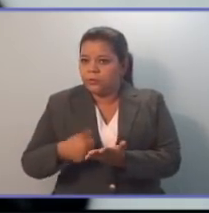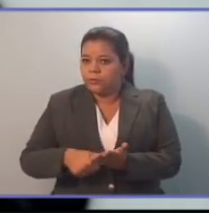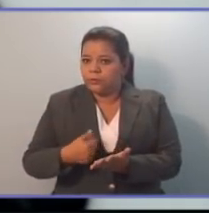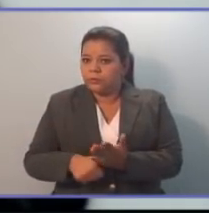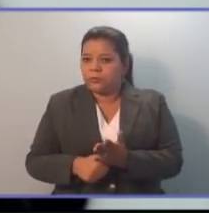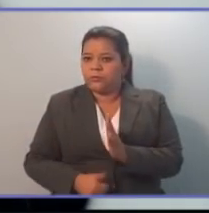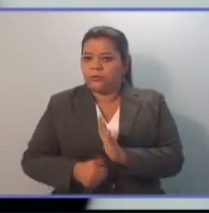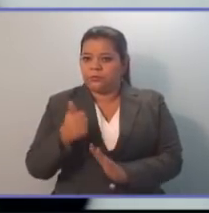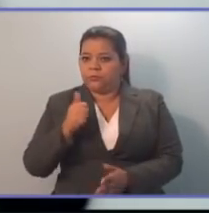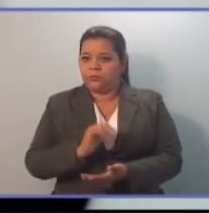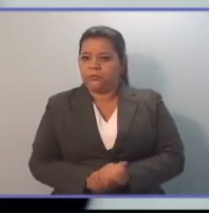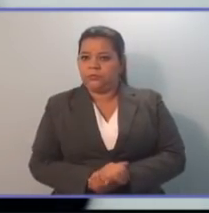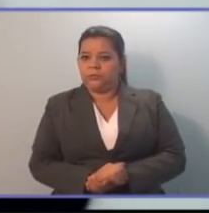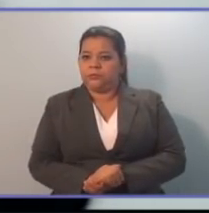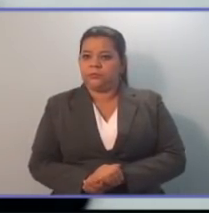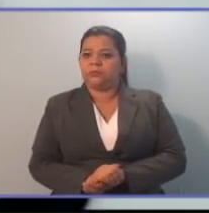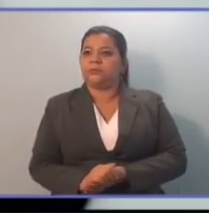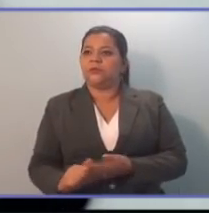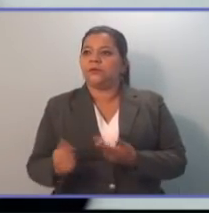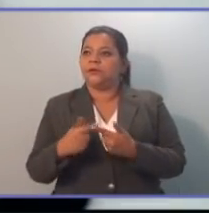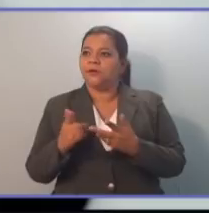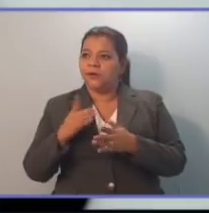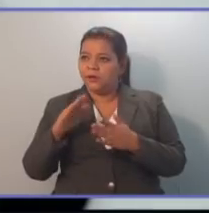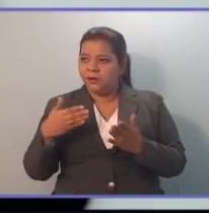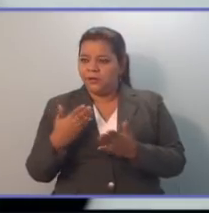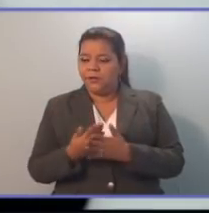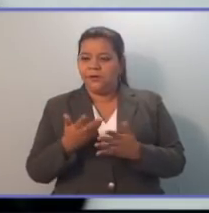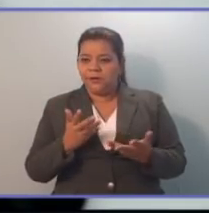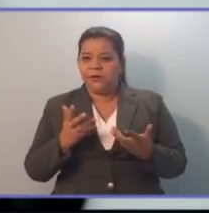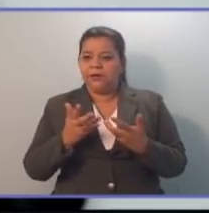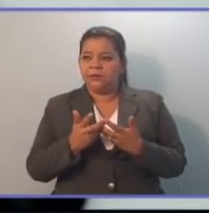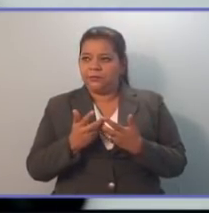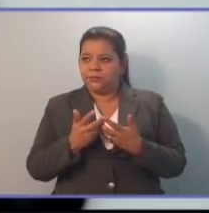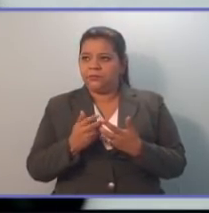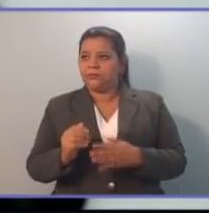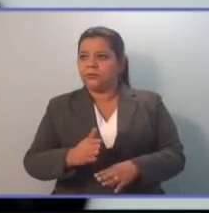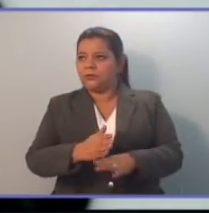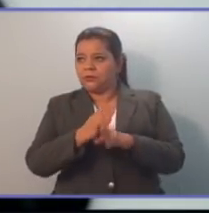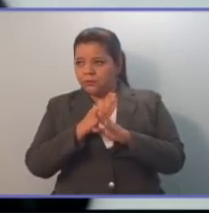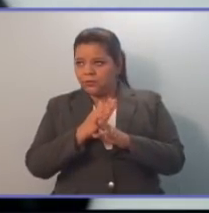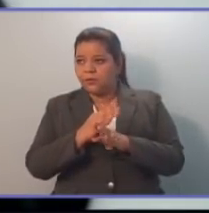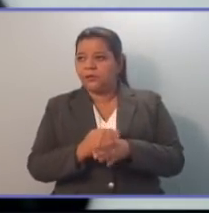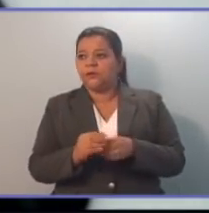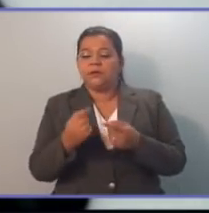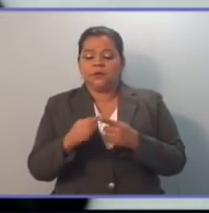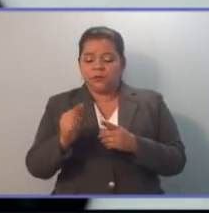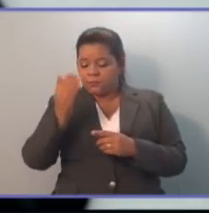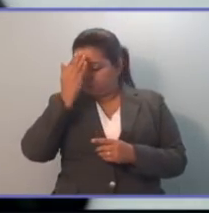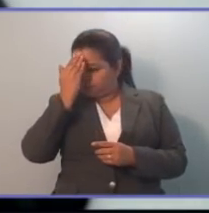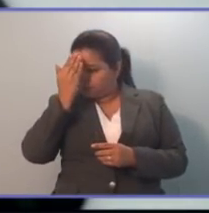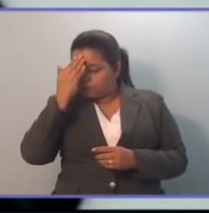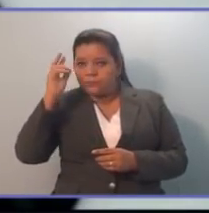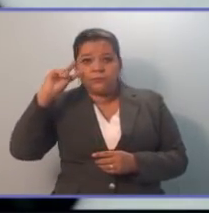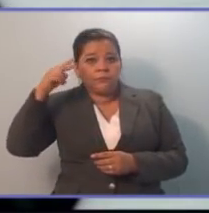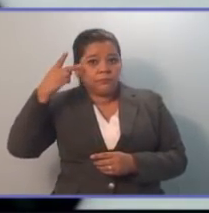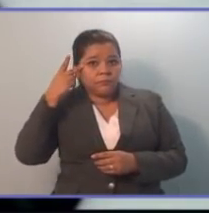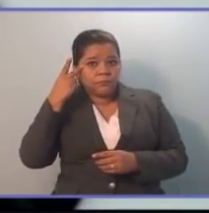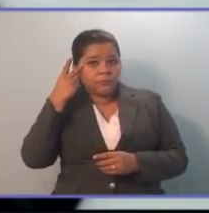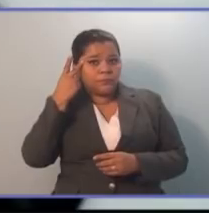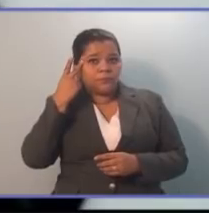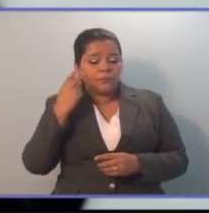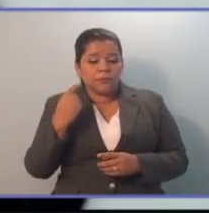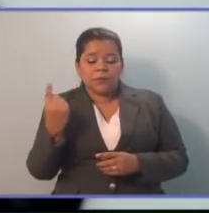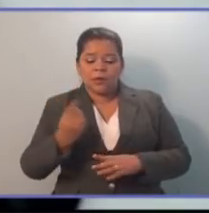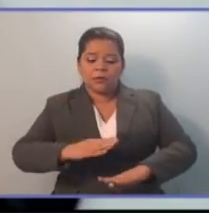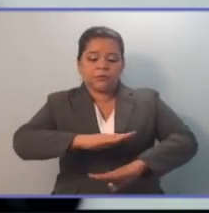es estar como abogada en ejercicio libre de la profesión. Sé que es estar atrás del